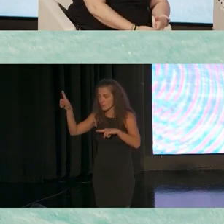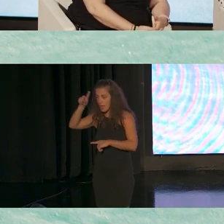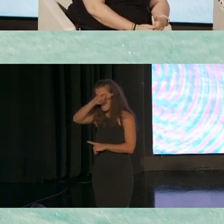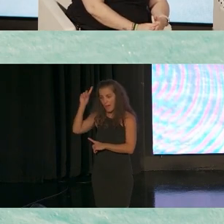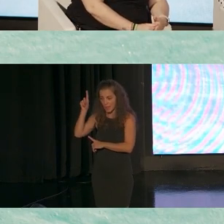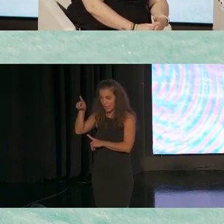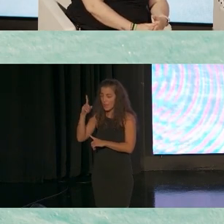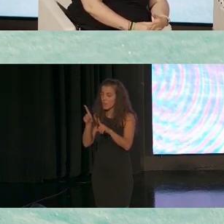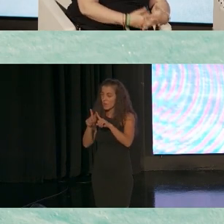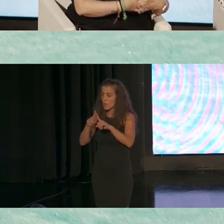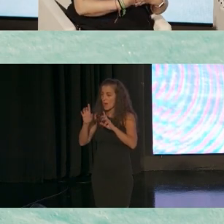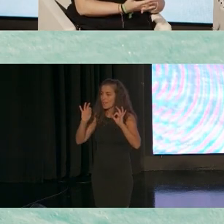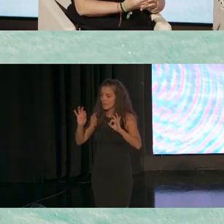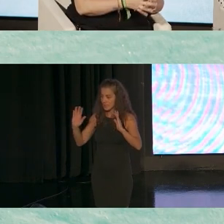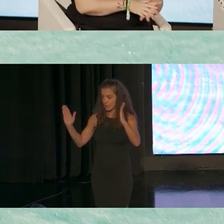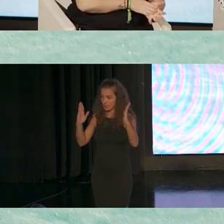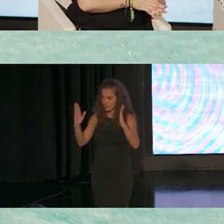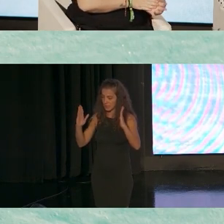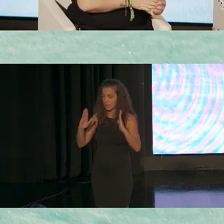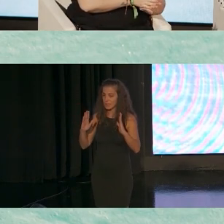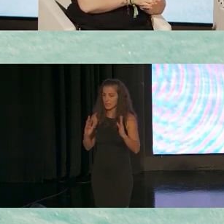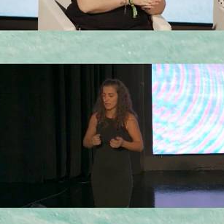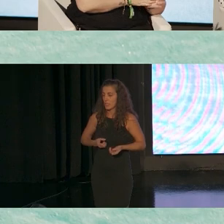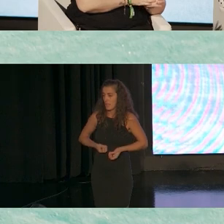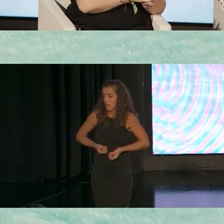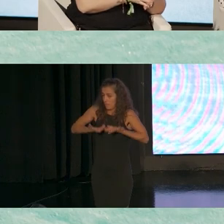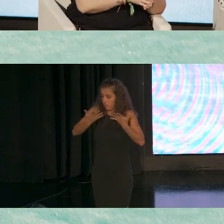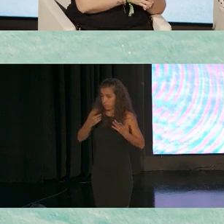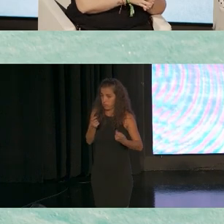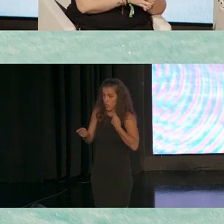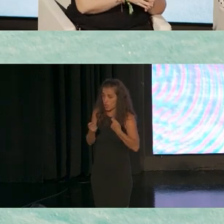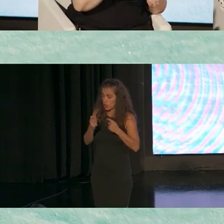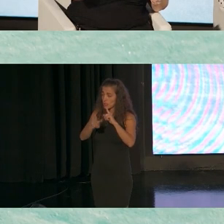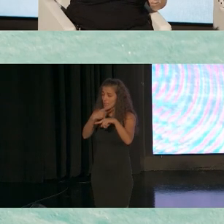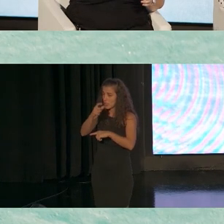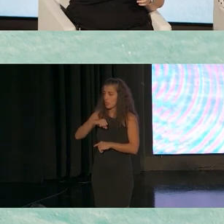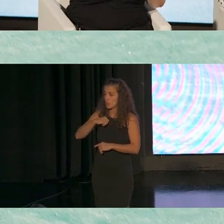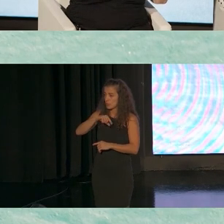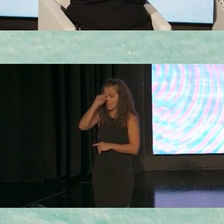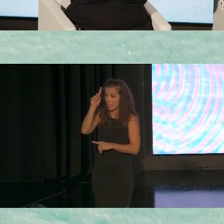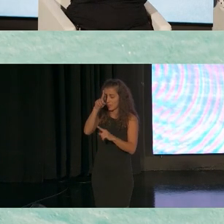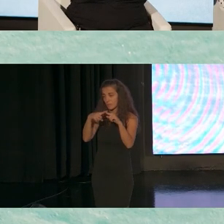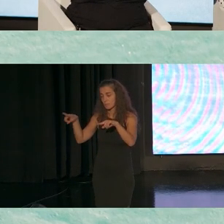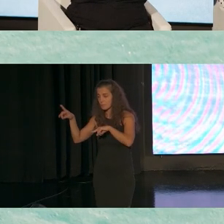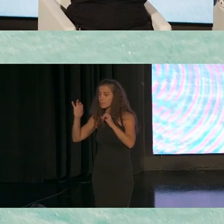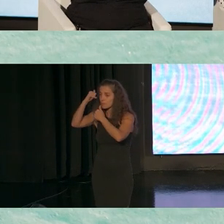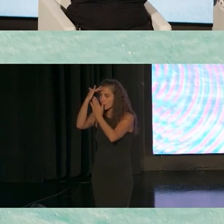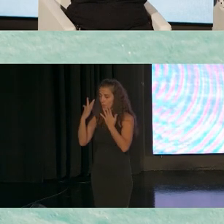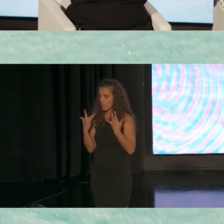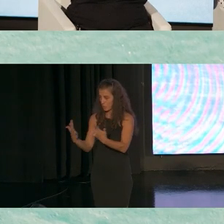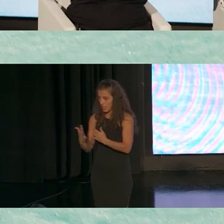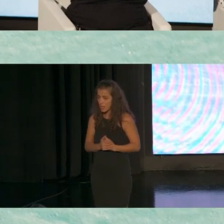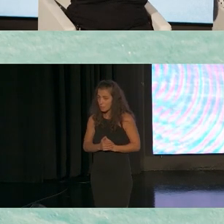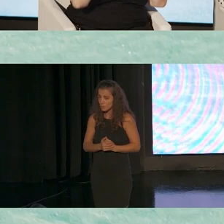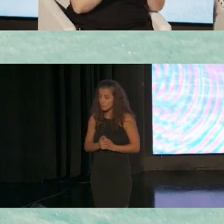controlar las crisis y de ahí el hospital del piezo nos derivó atención temprana eh atención